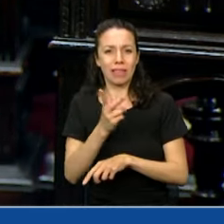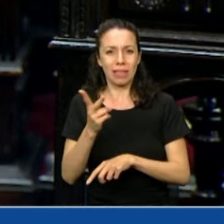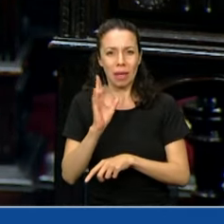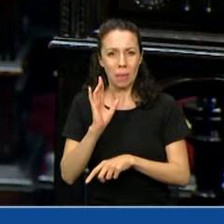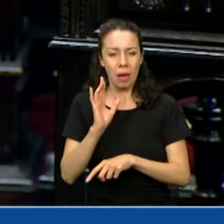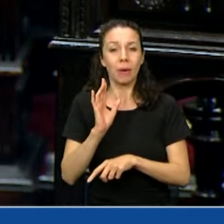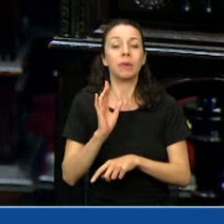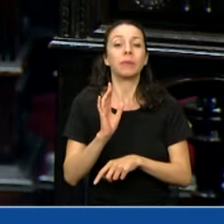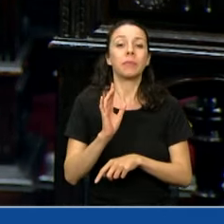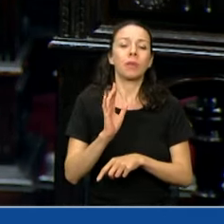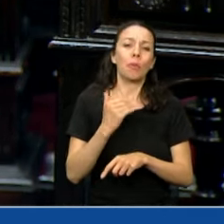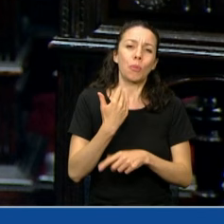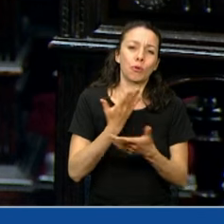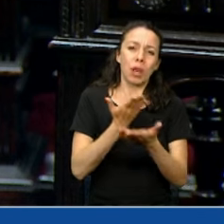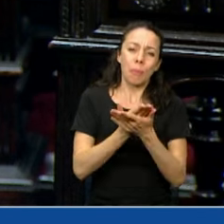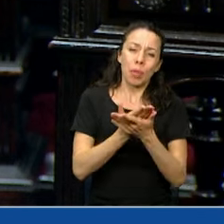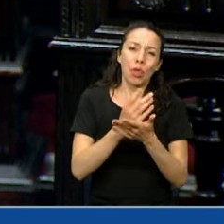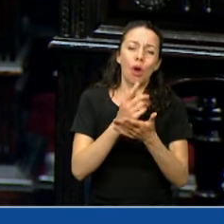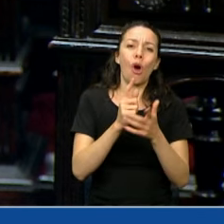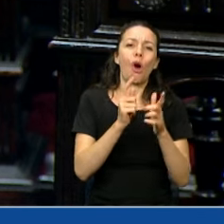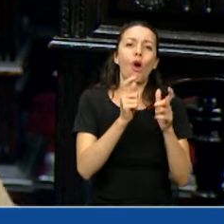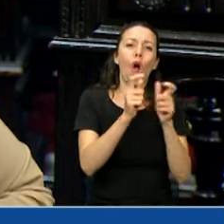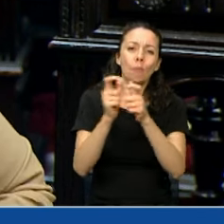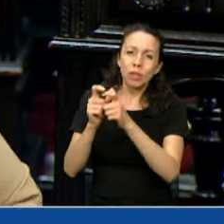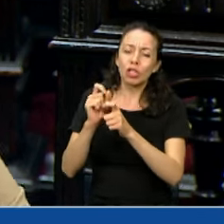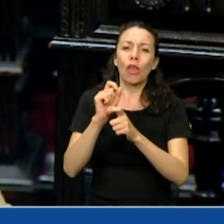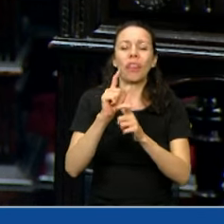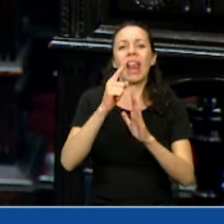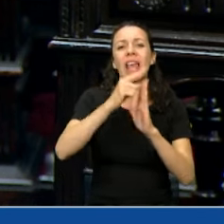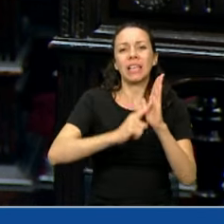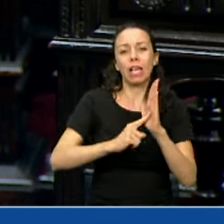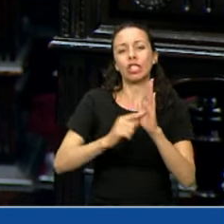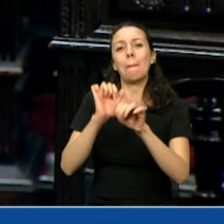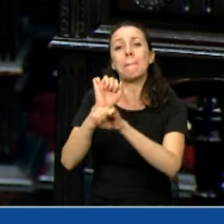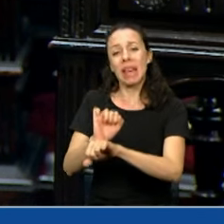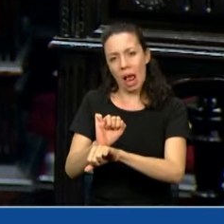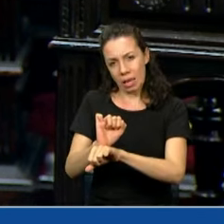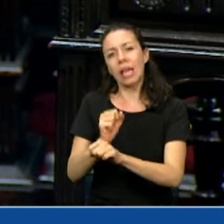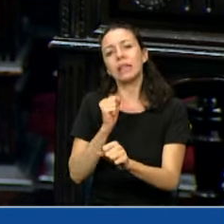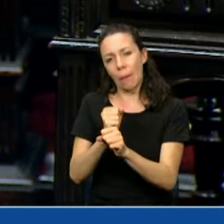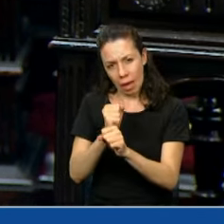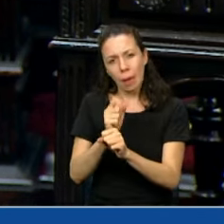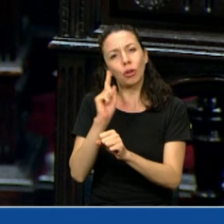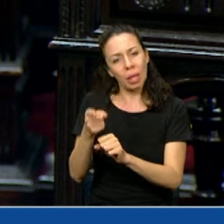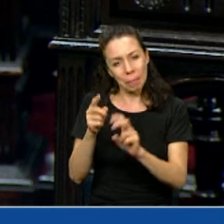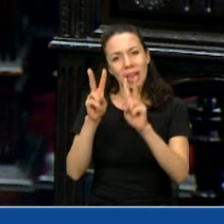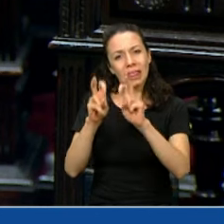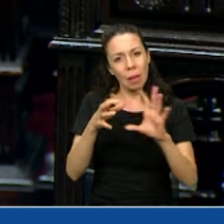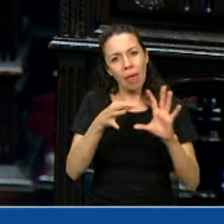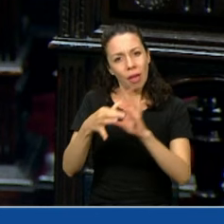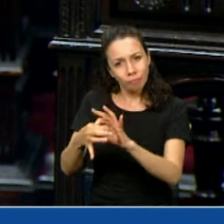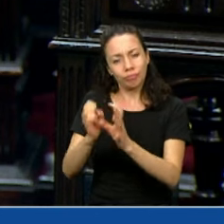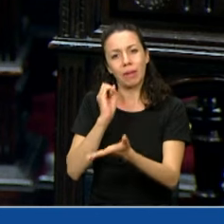favor en las comisiones de legislación penal podamos trabajar este tipo de